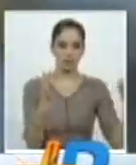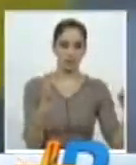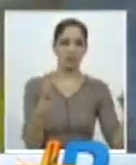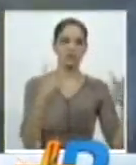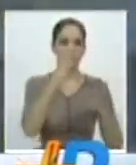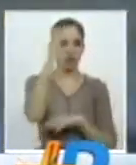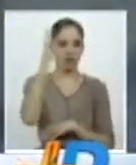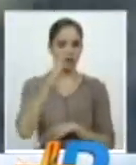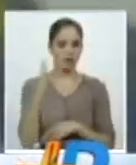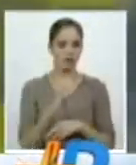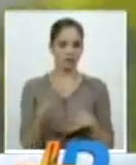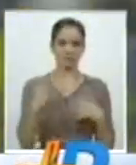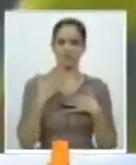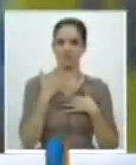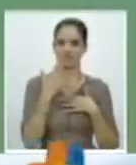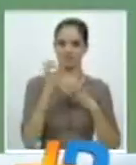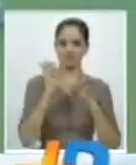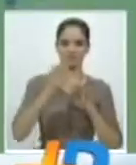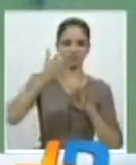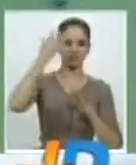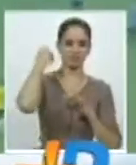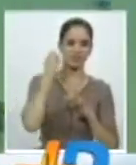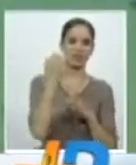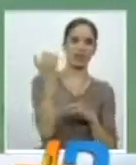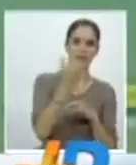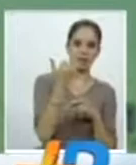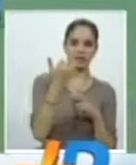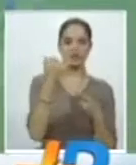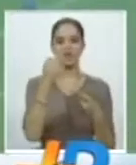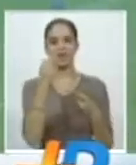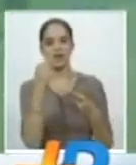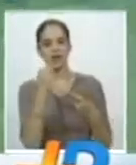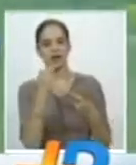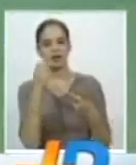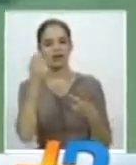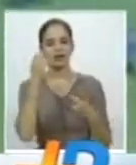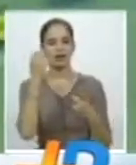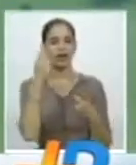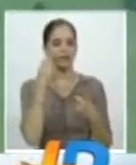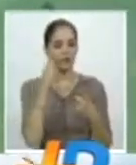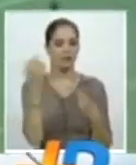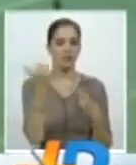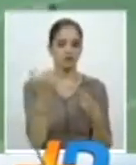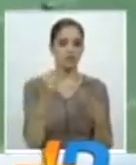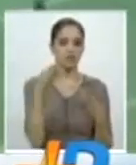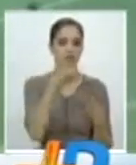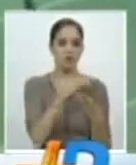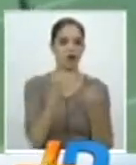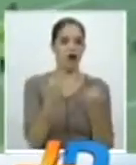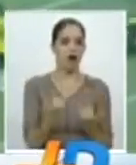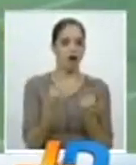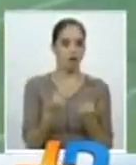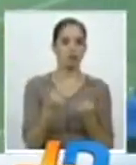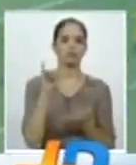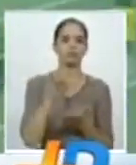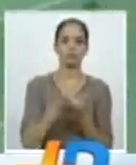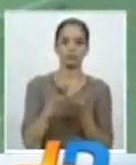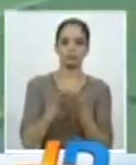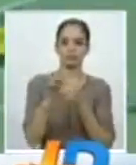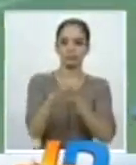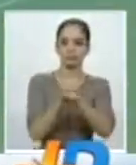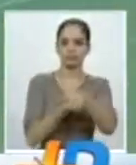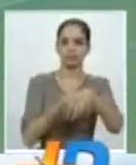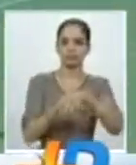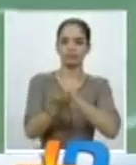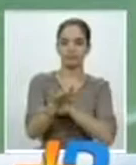tradicional uniforme amarillo, azul y rojo cambió. Desde esa fecha hasta el momento, Pekerman decidió que Colombia jugara con medias blancas como especie de cábala que lo